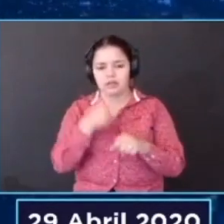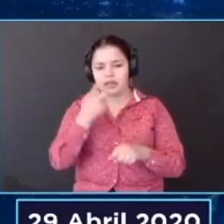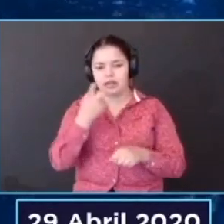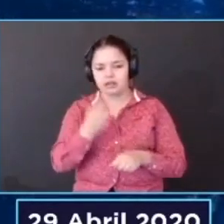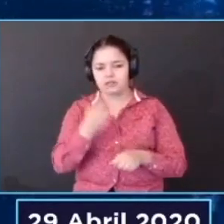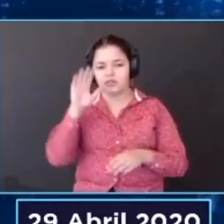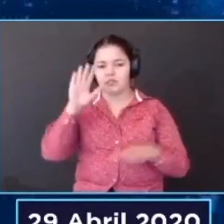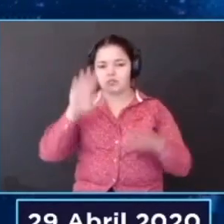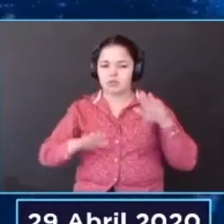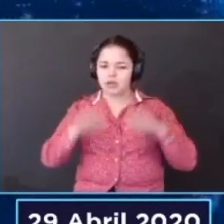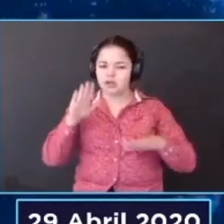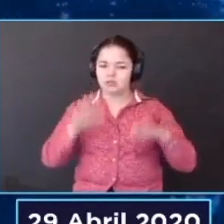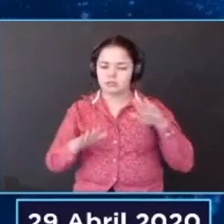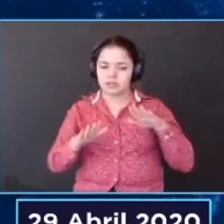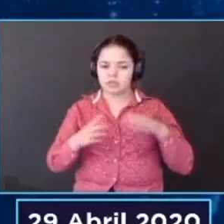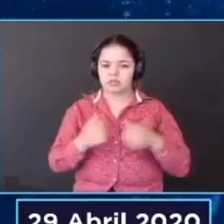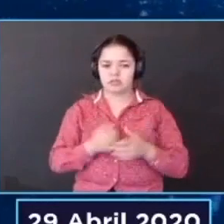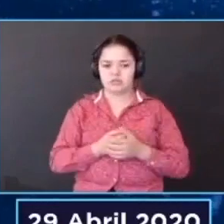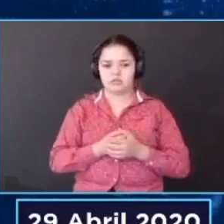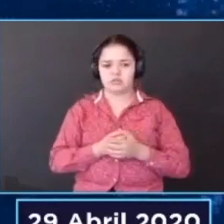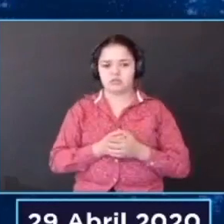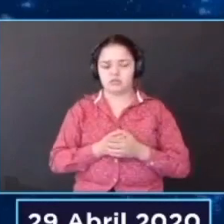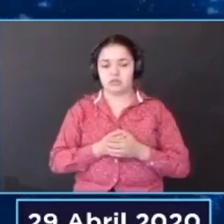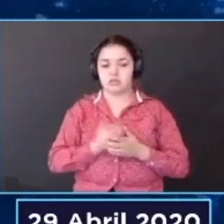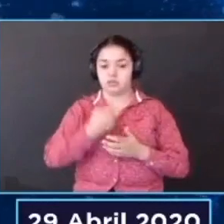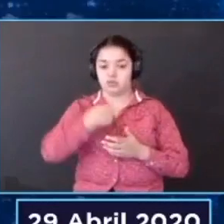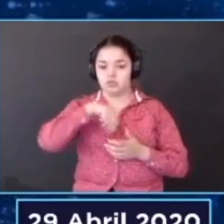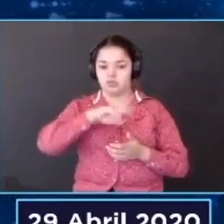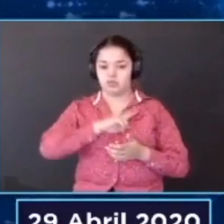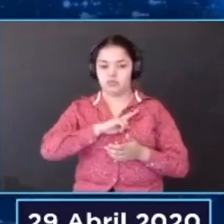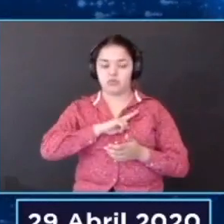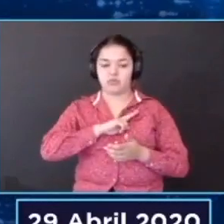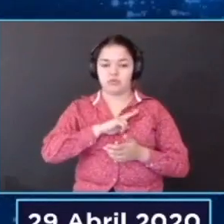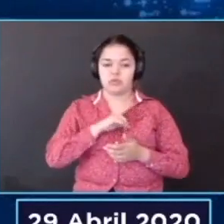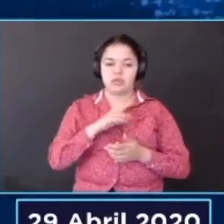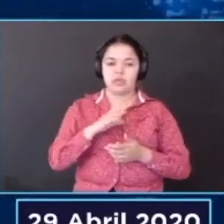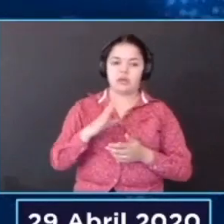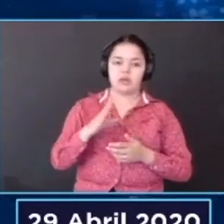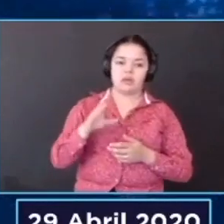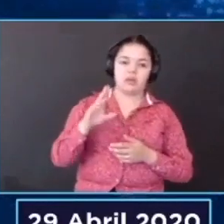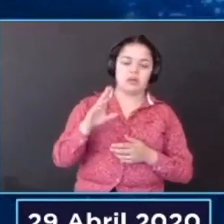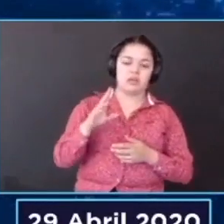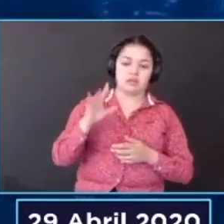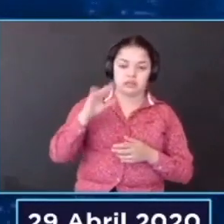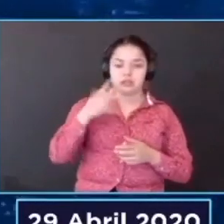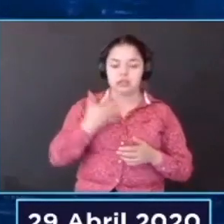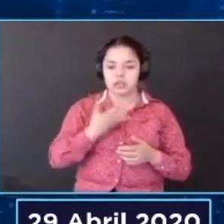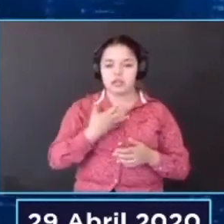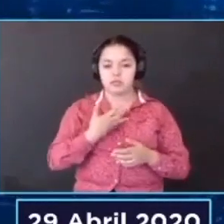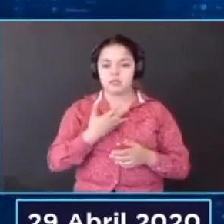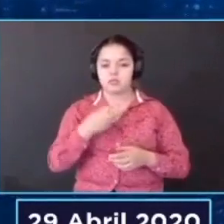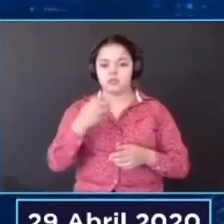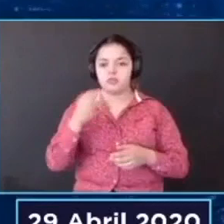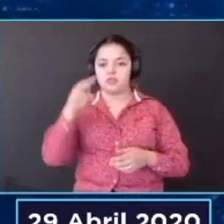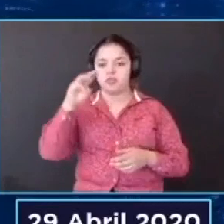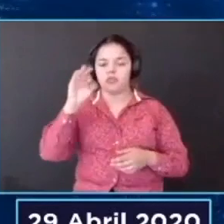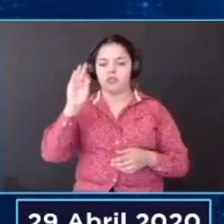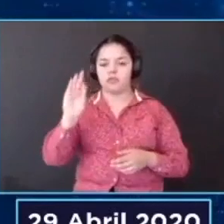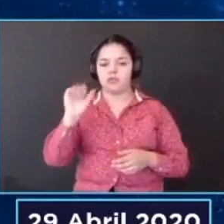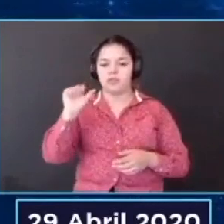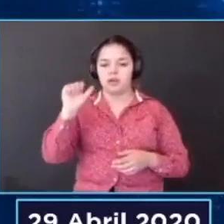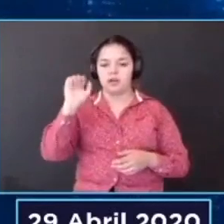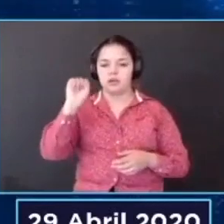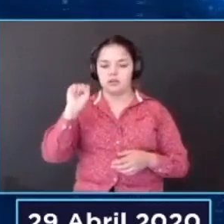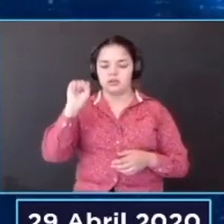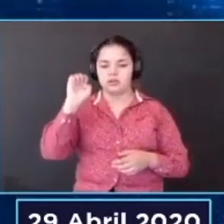que no piensen que no estamos en una fase 3, que no sería grave salir de casa, porque si hay 400 en el estado, pues puedo